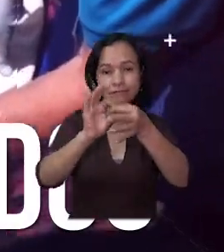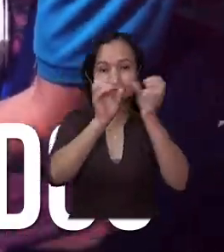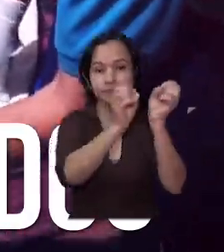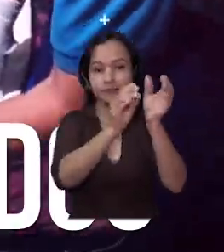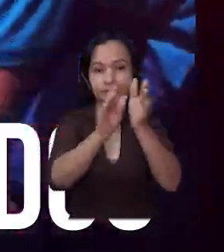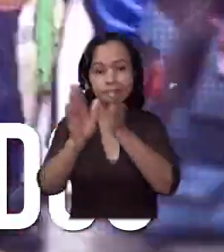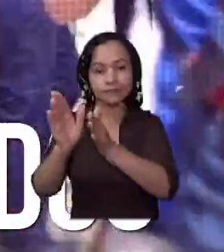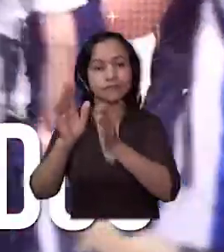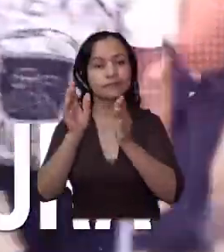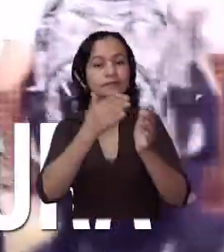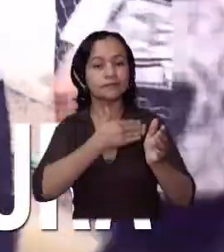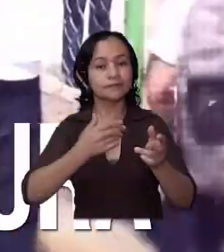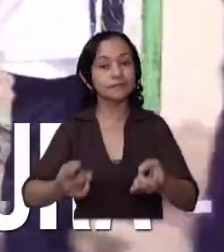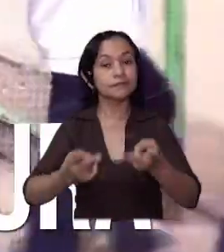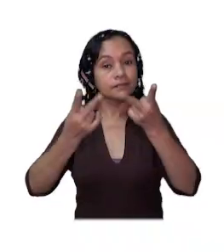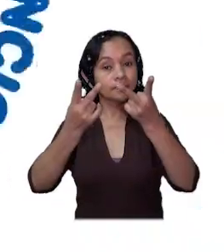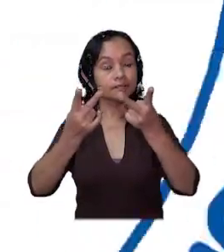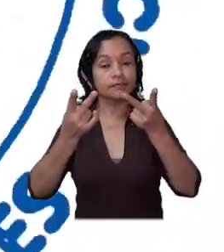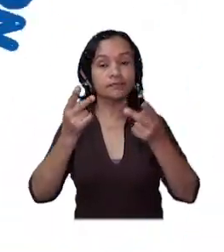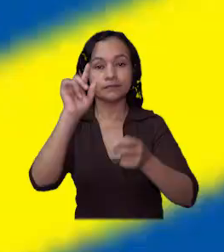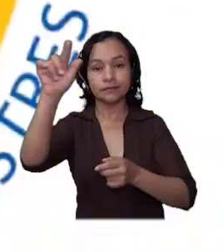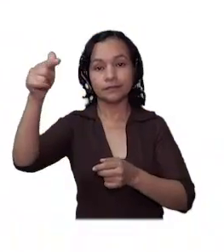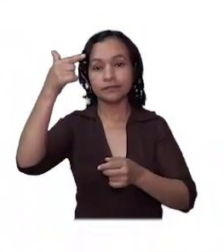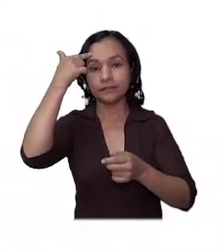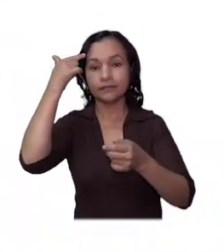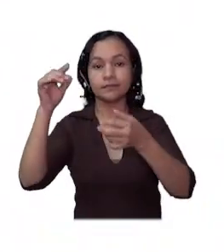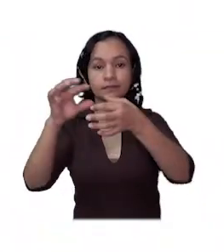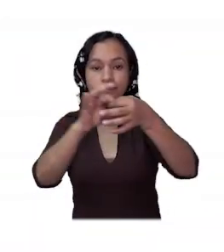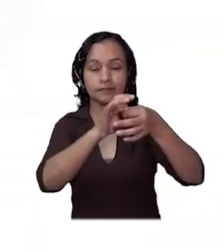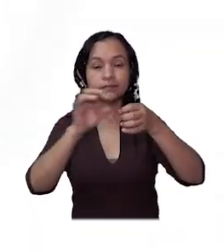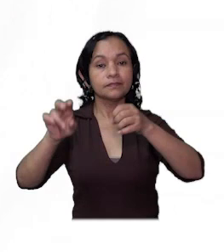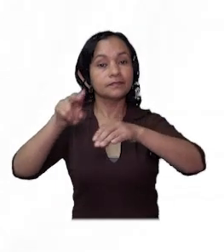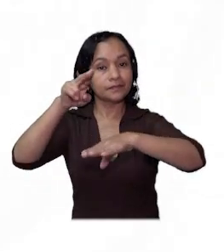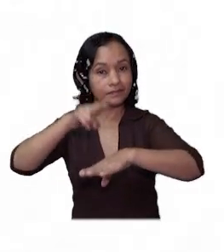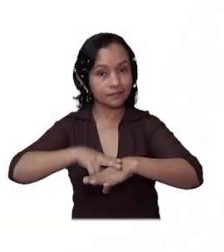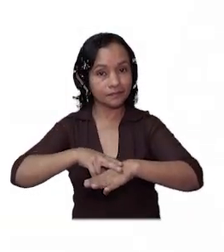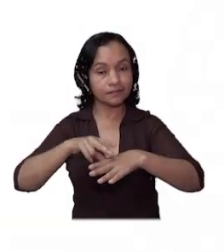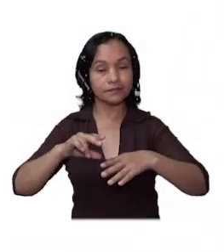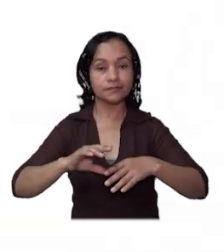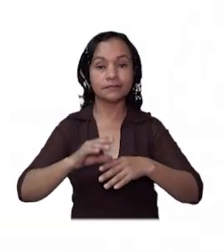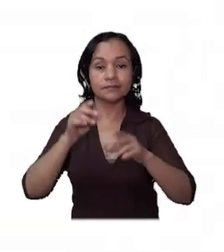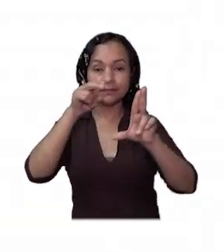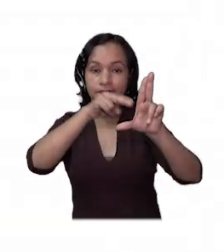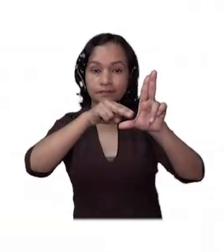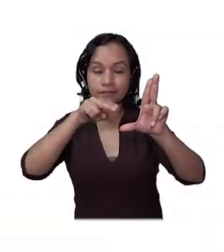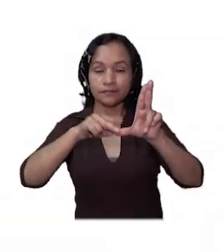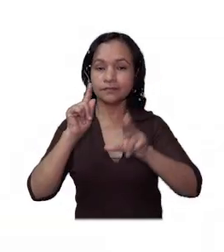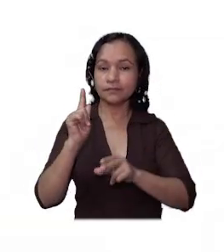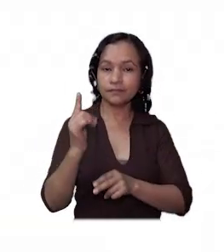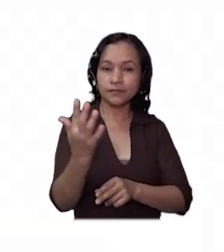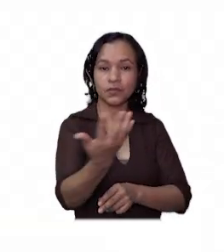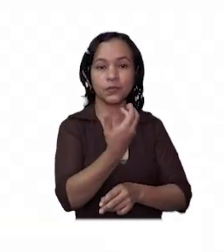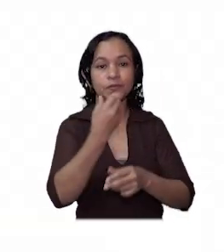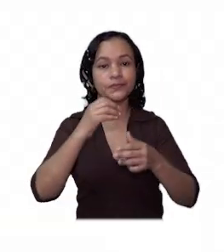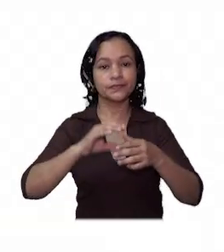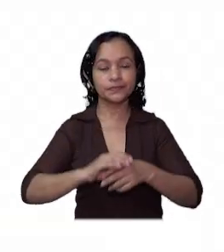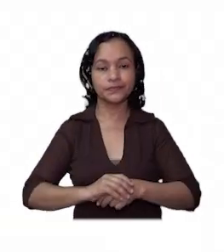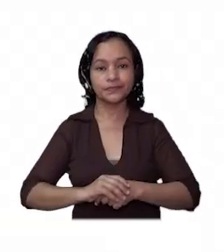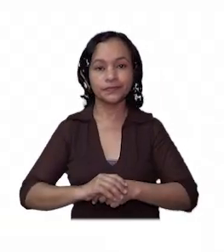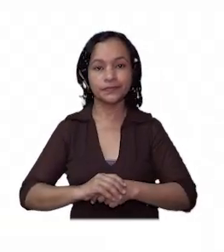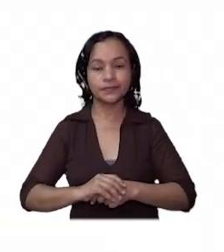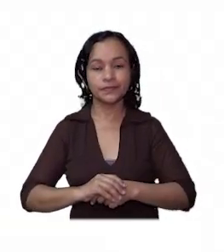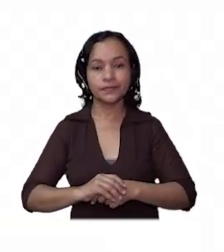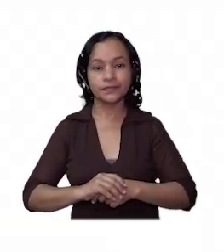juntos y organizados para una vida segura. Gobierno de Reconciliación y Unidad Nacional. SINAPRED somos todos.